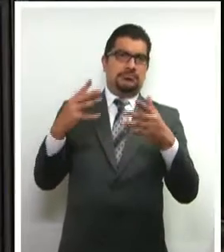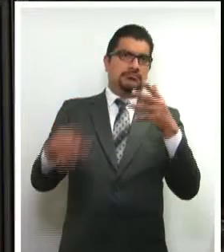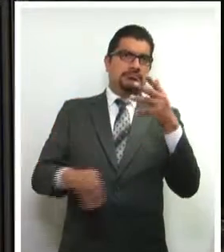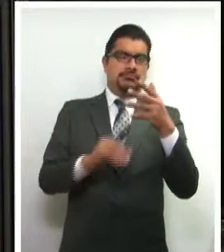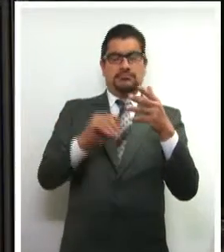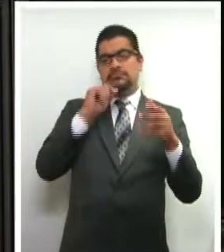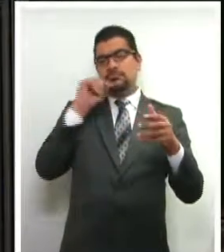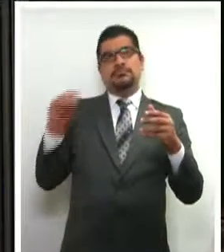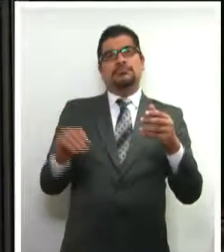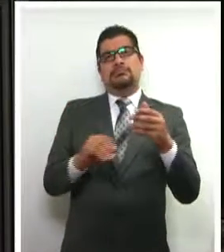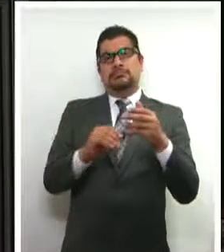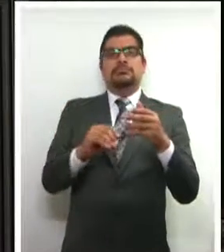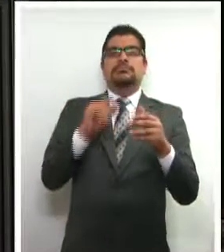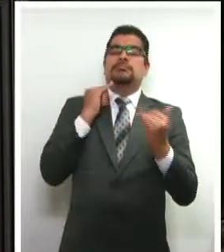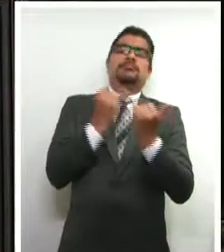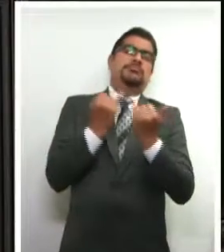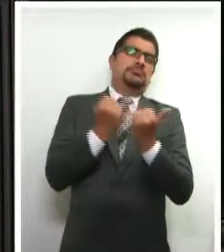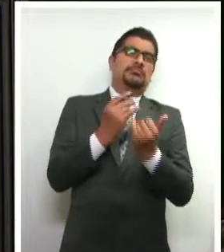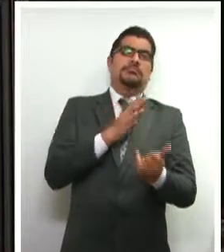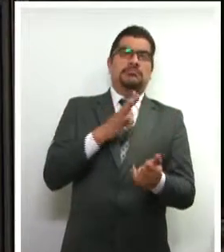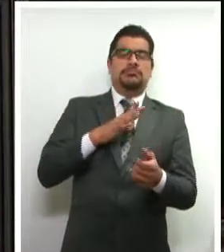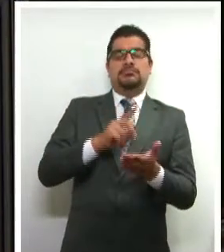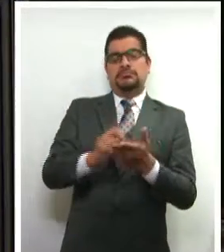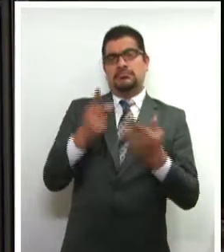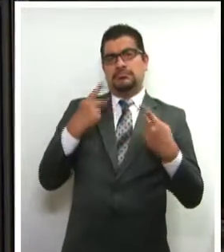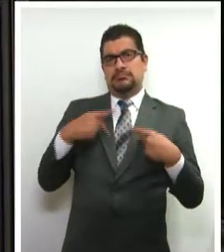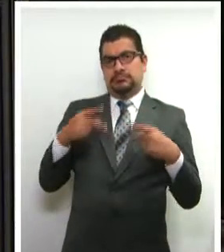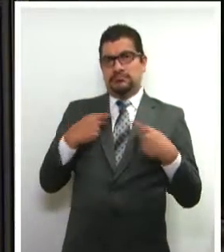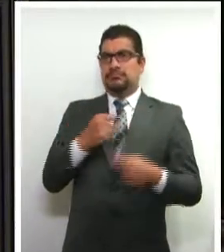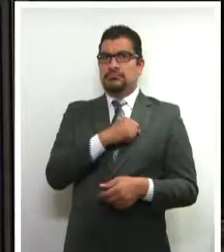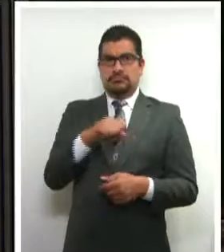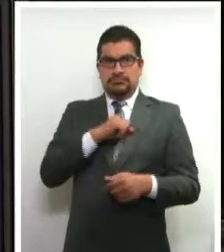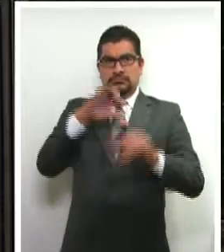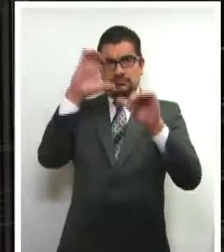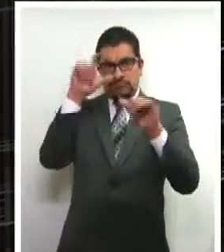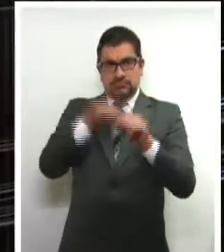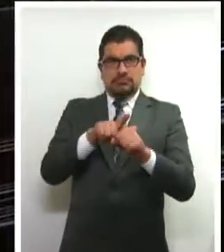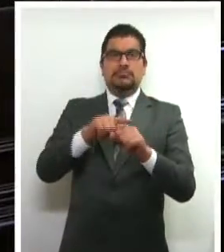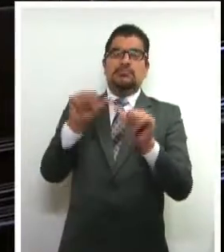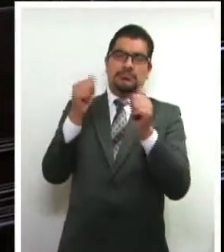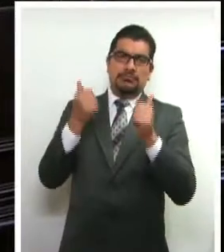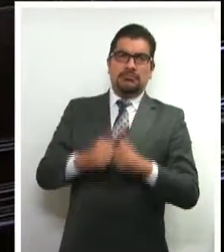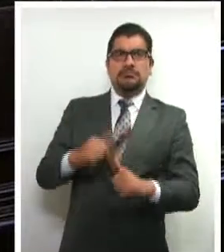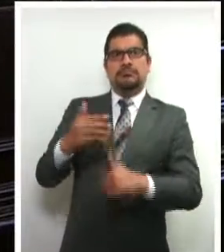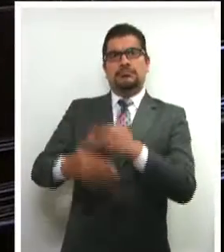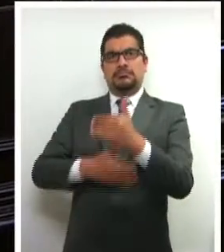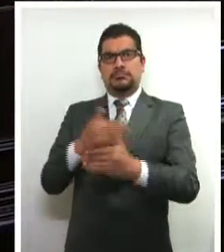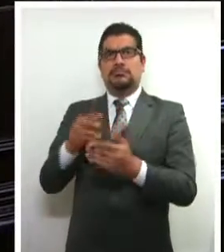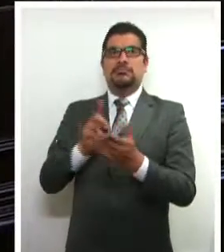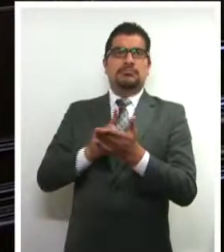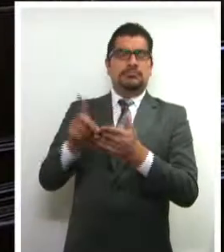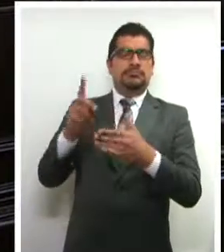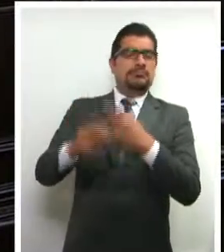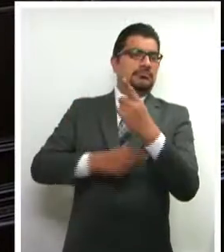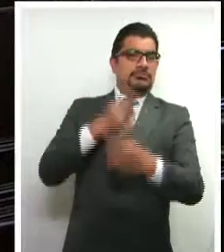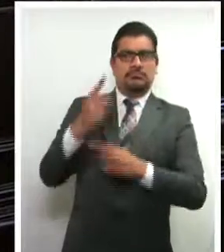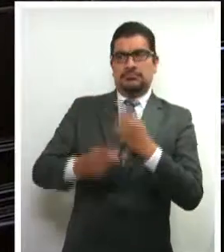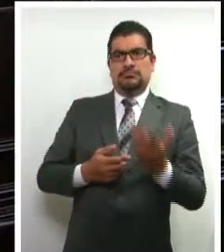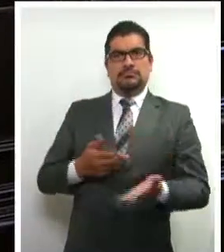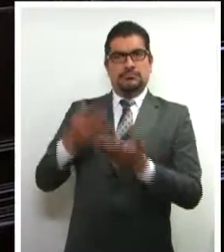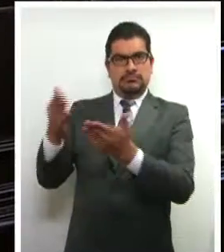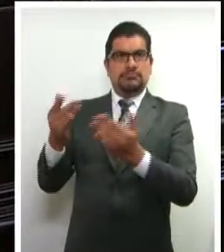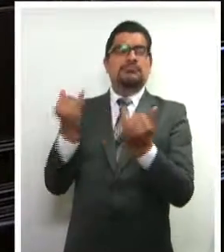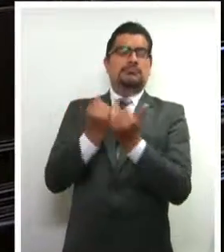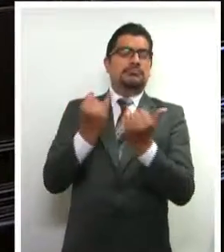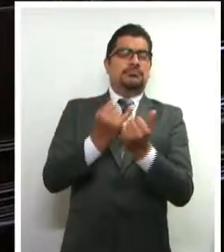añadir también que tendrán derecho a la salud, cultura, artes, recreación y deportes. Y también en el